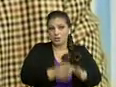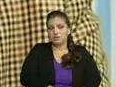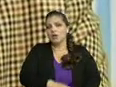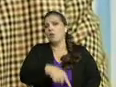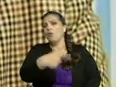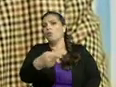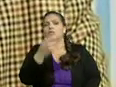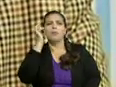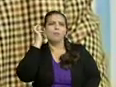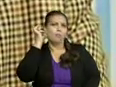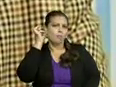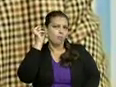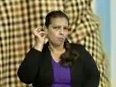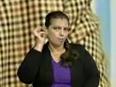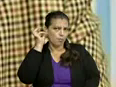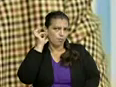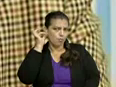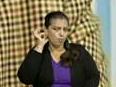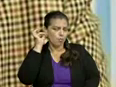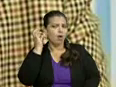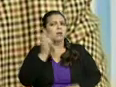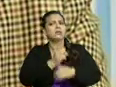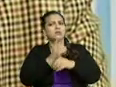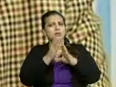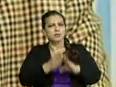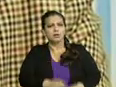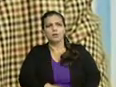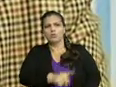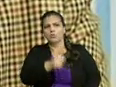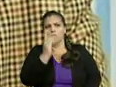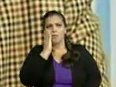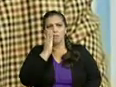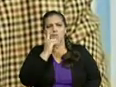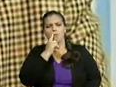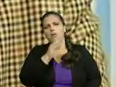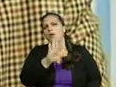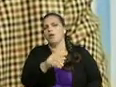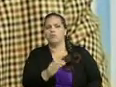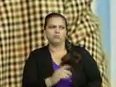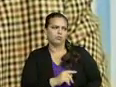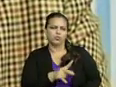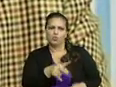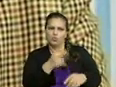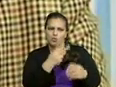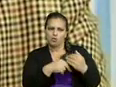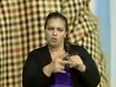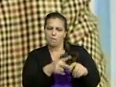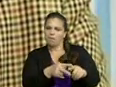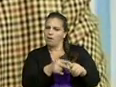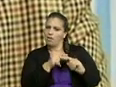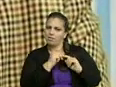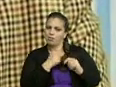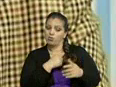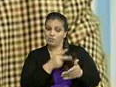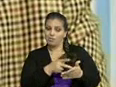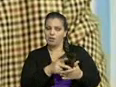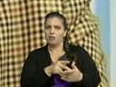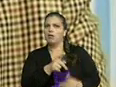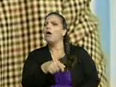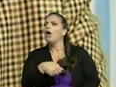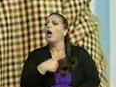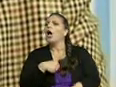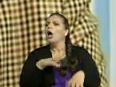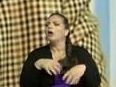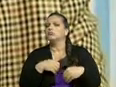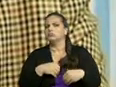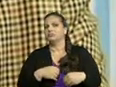niñas, garantizarle un lugar adecuado, porque un semáforo, la calle, no es el espacio para los niños. Los niños merecen